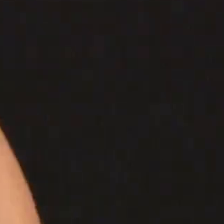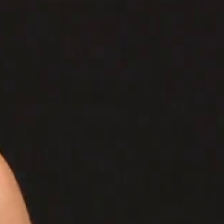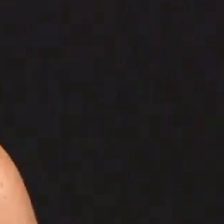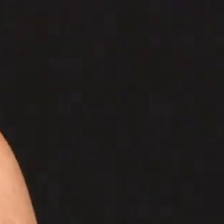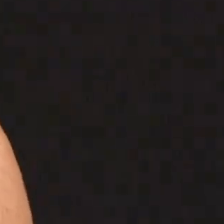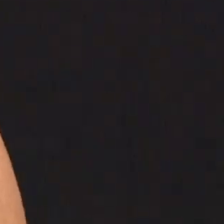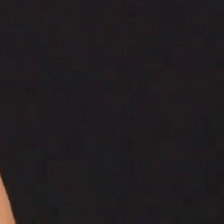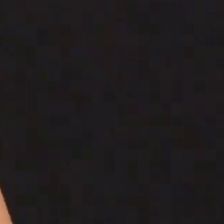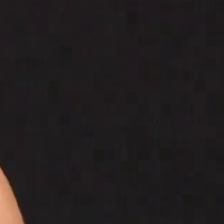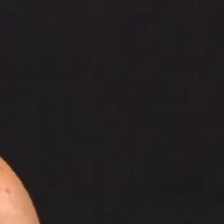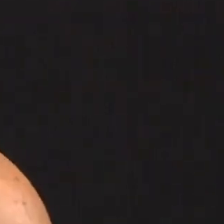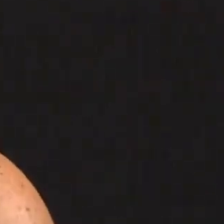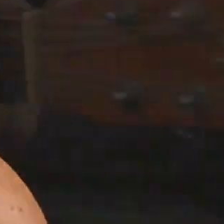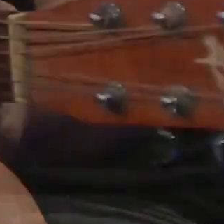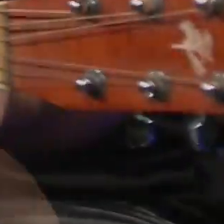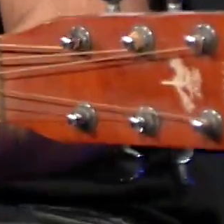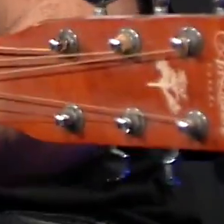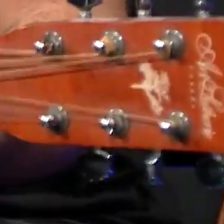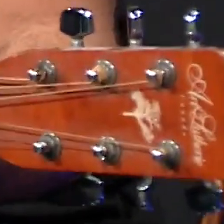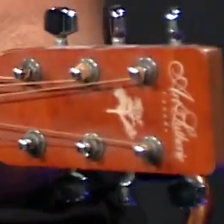el infinito,